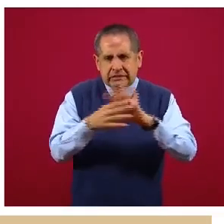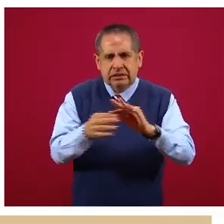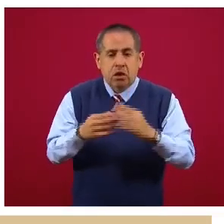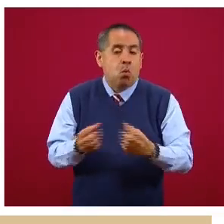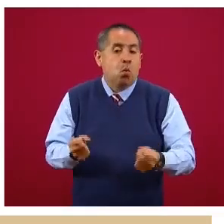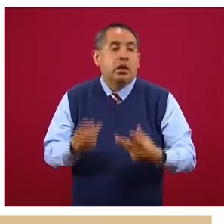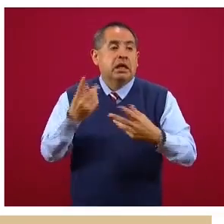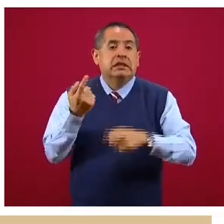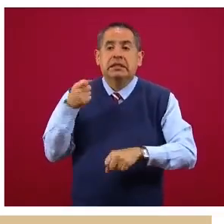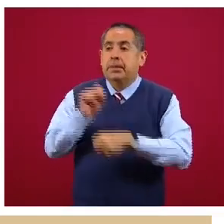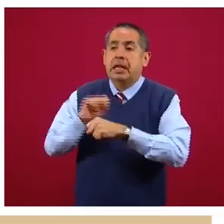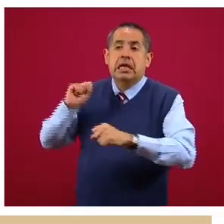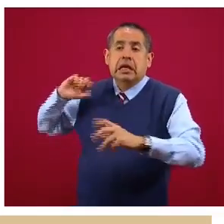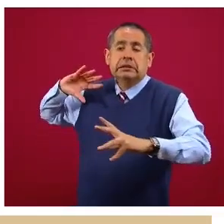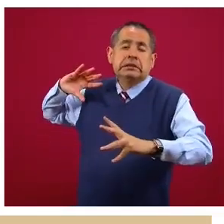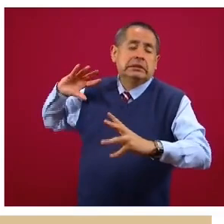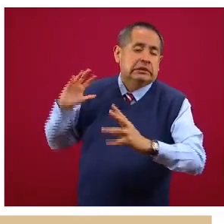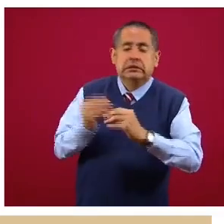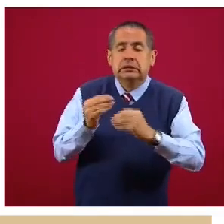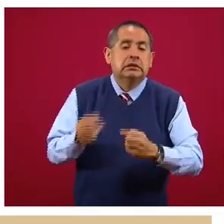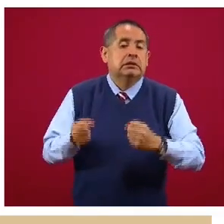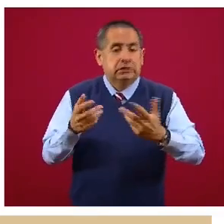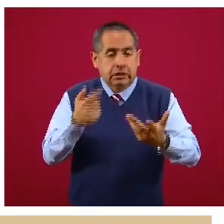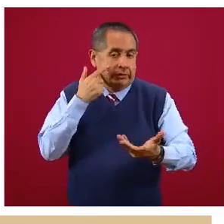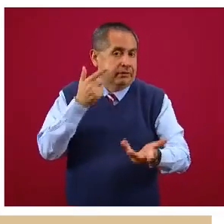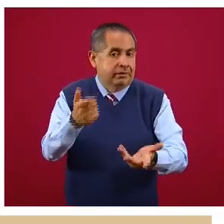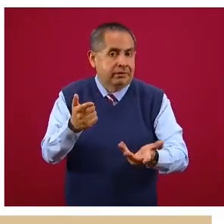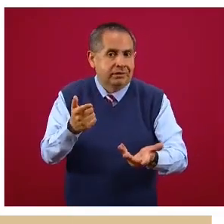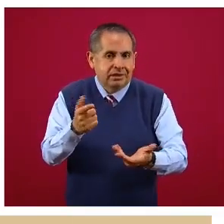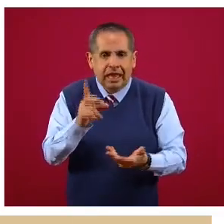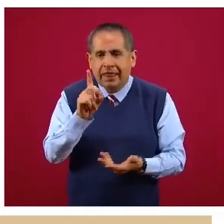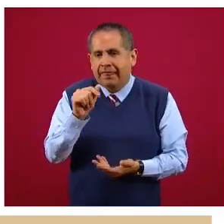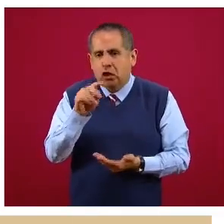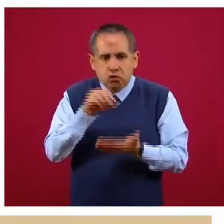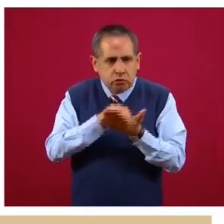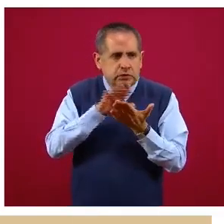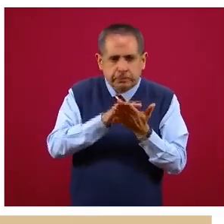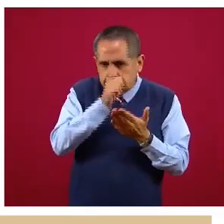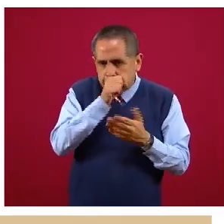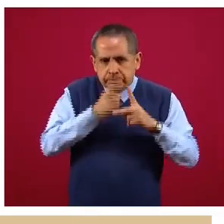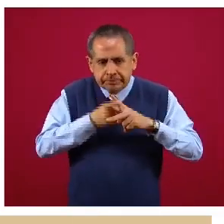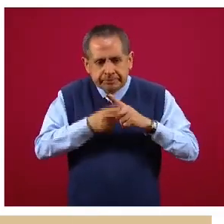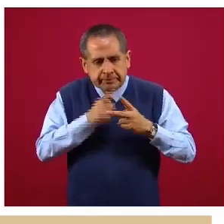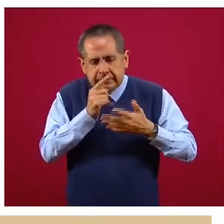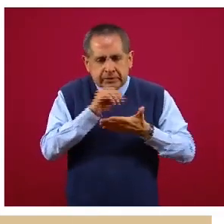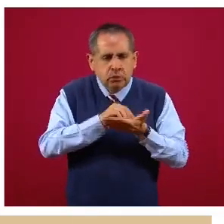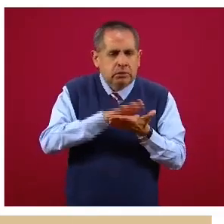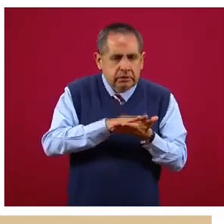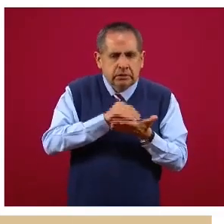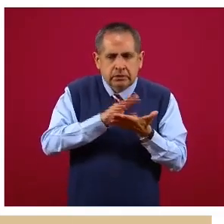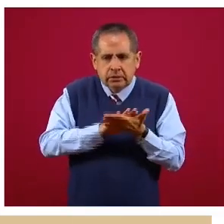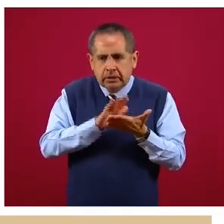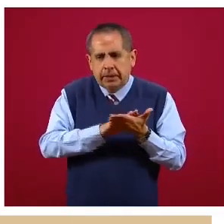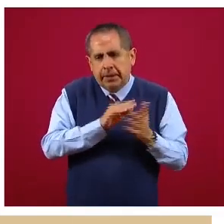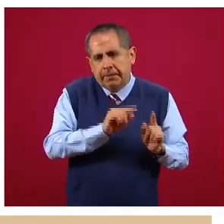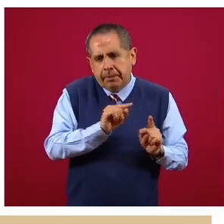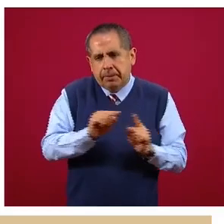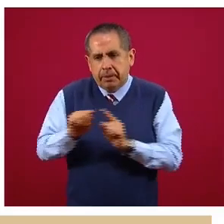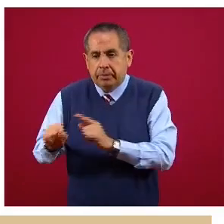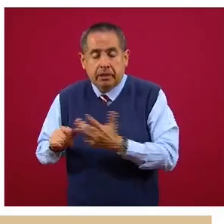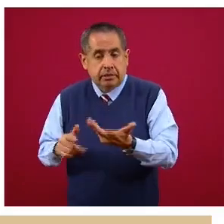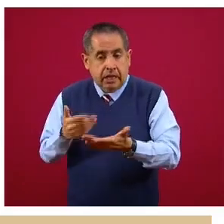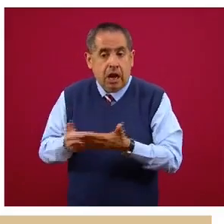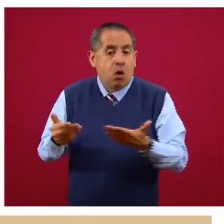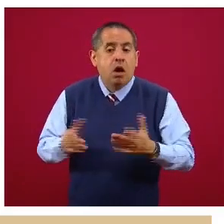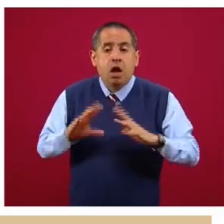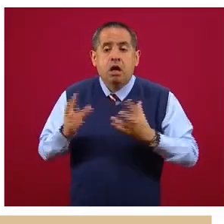semanas epidemiológicas, hemos agrupado los datos de acuerdo a la semana en que van ocurriendo y tenemos hasta